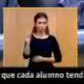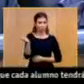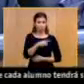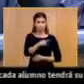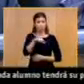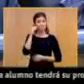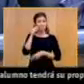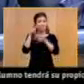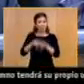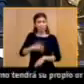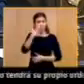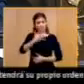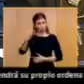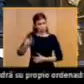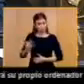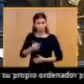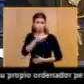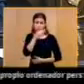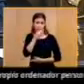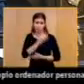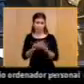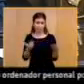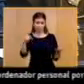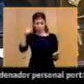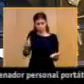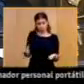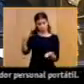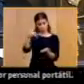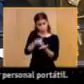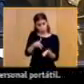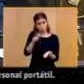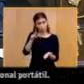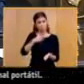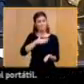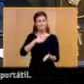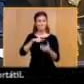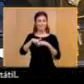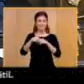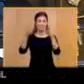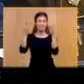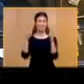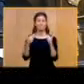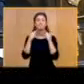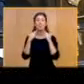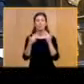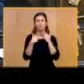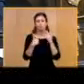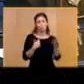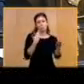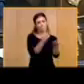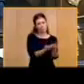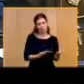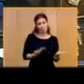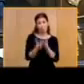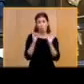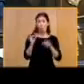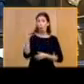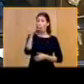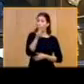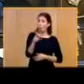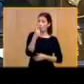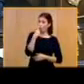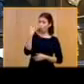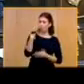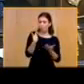diagnóstico serio y veraz. Desde esta misma tribuna y desde mi escaño le he venido solicitando desde julio del año pasado,